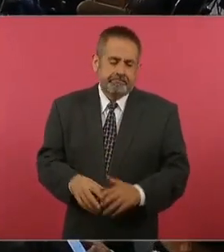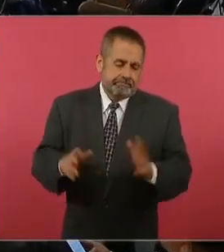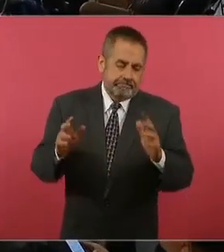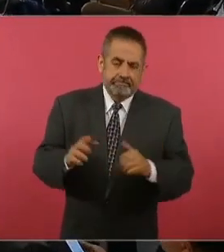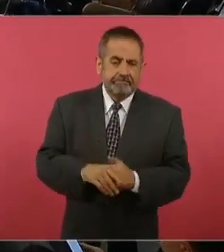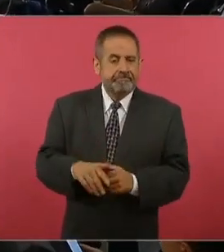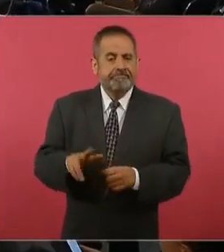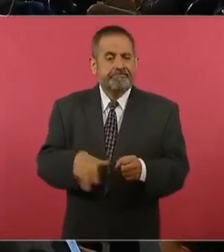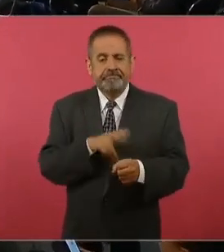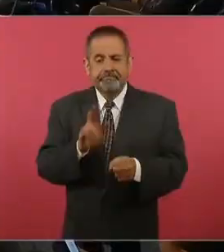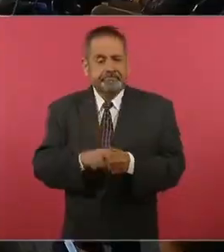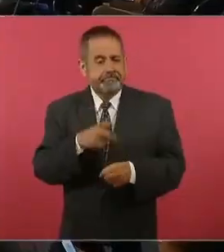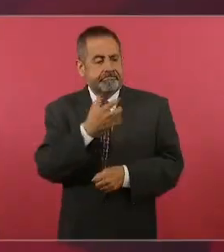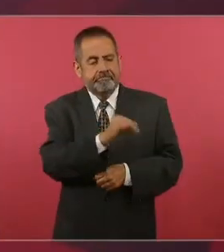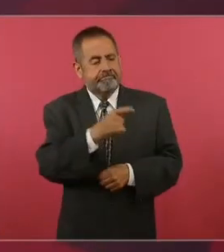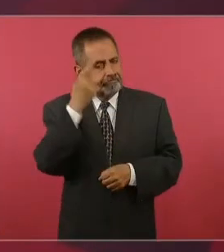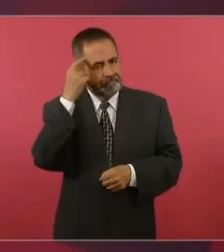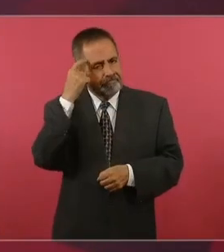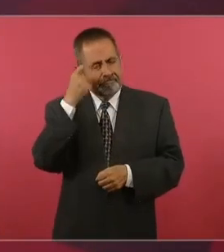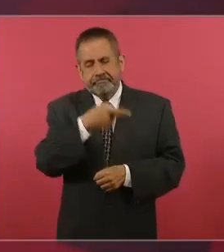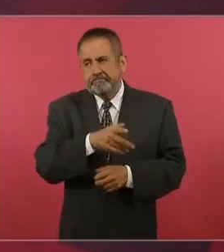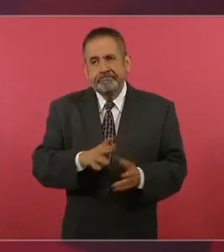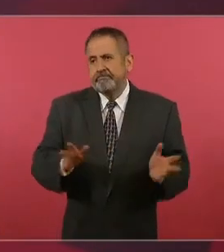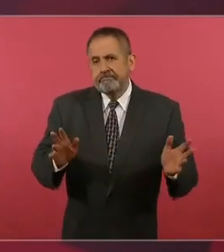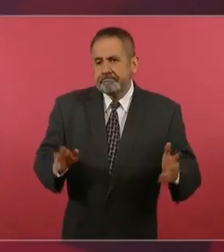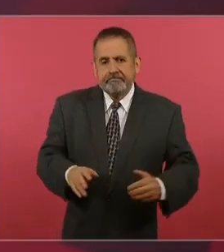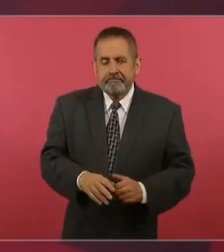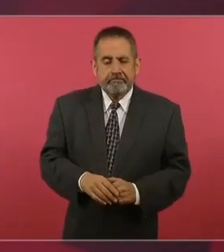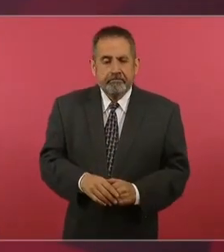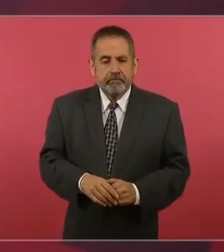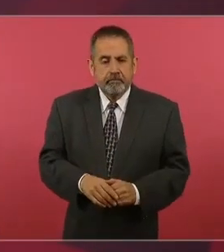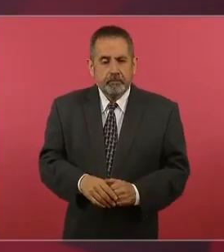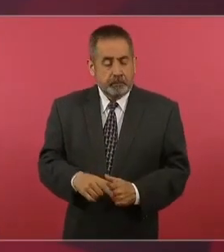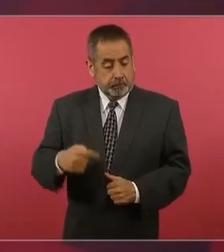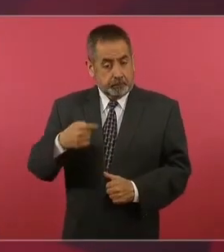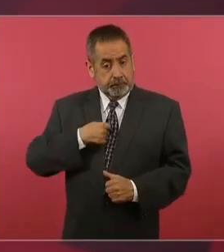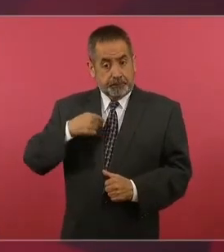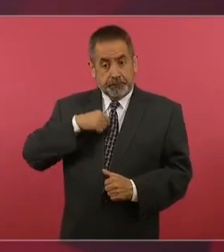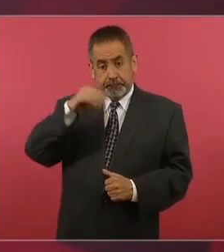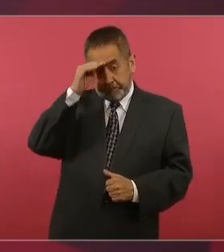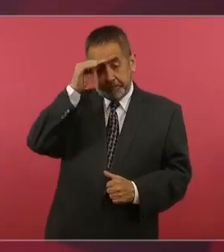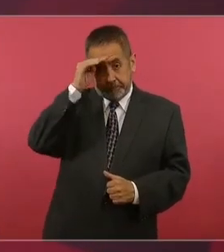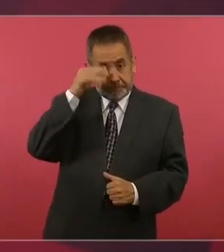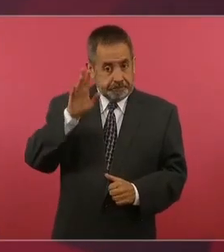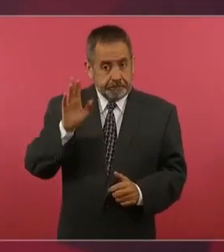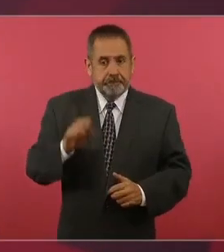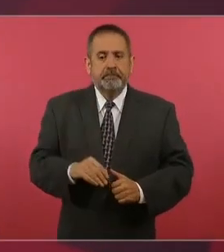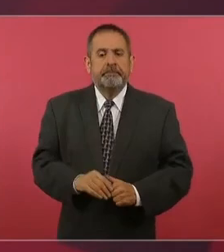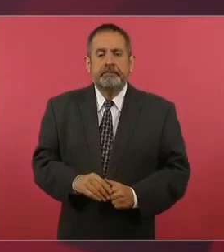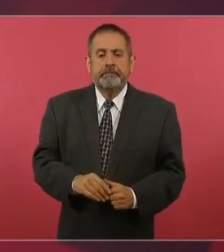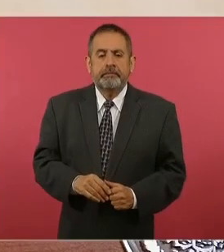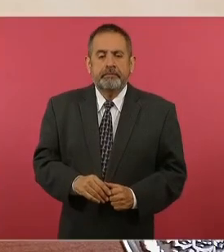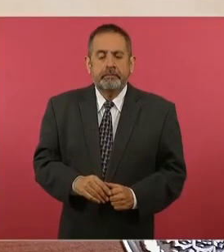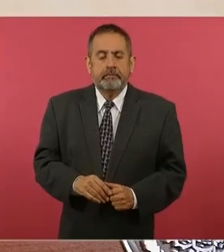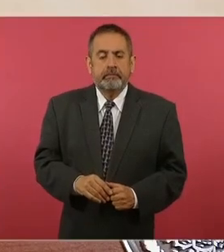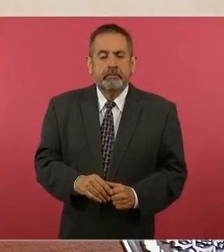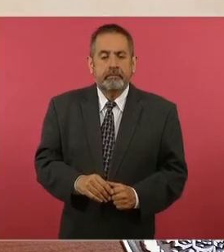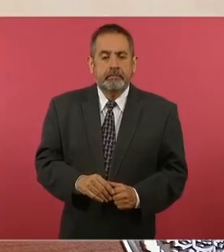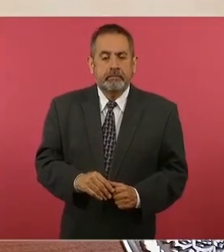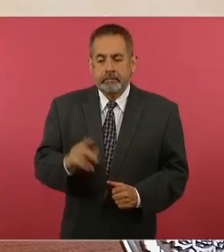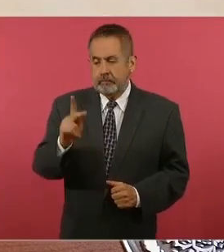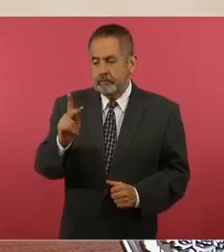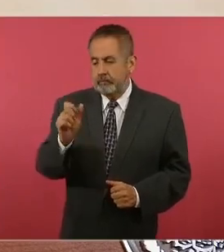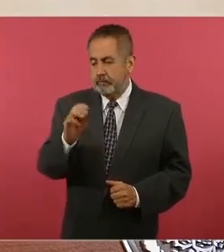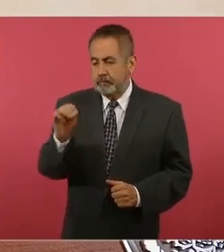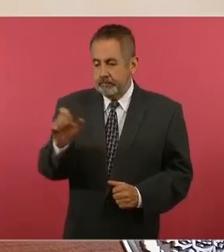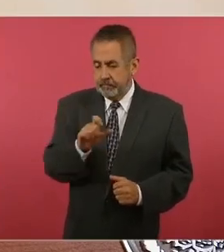esto suceda. Yo pienso que Pemex